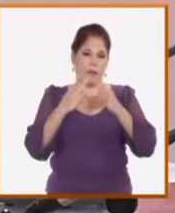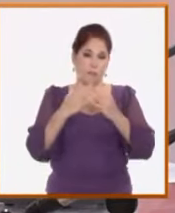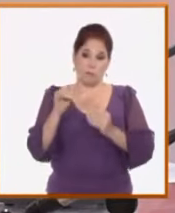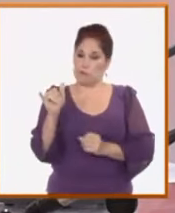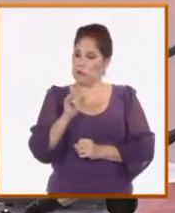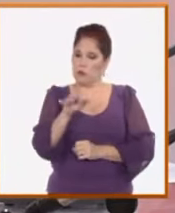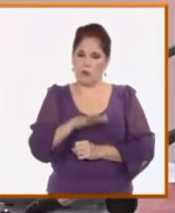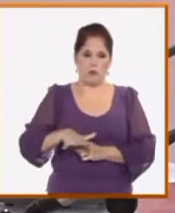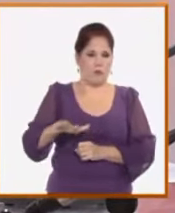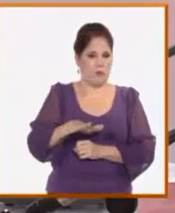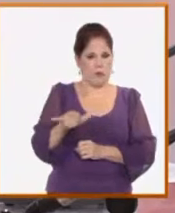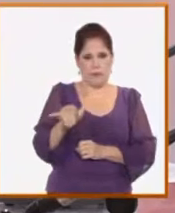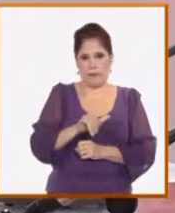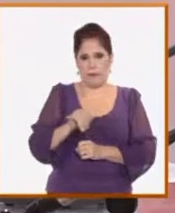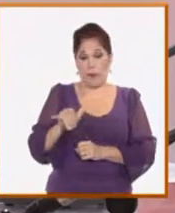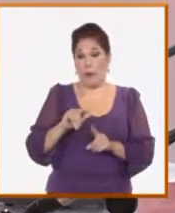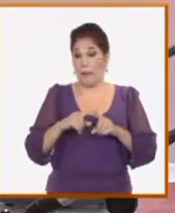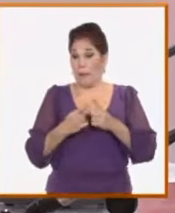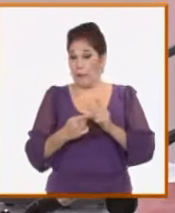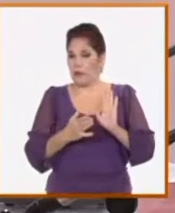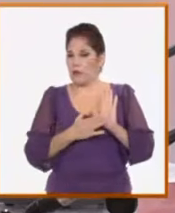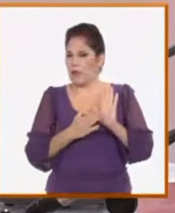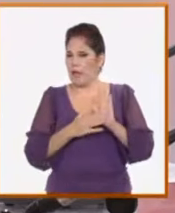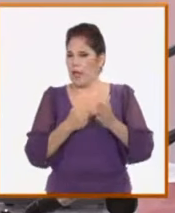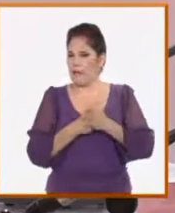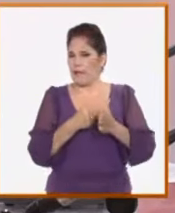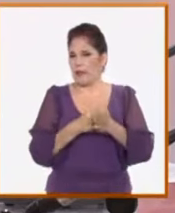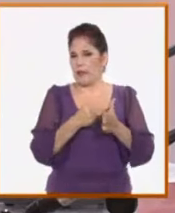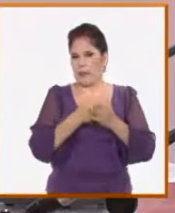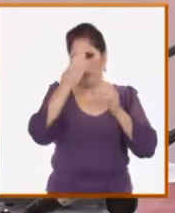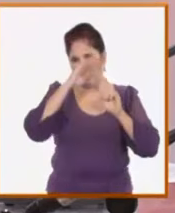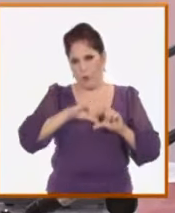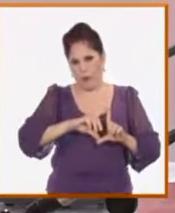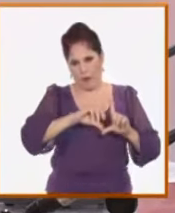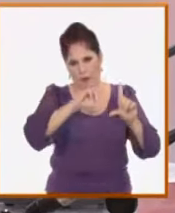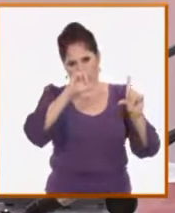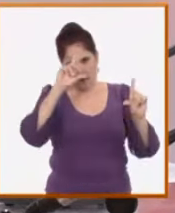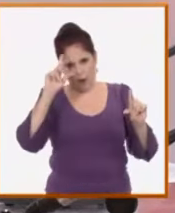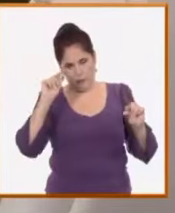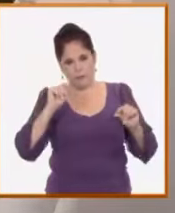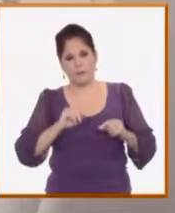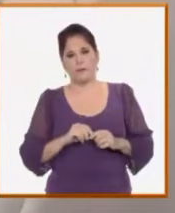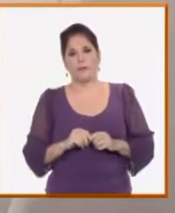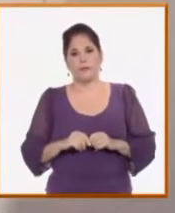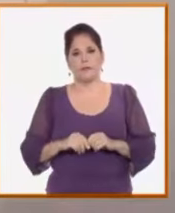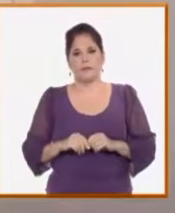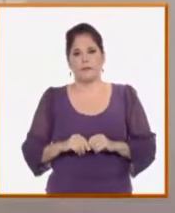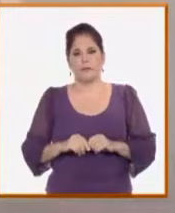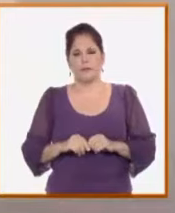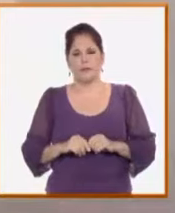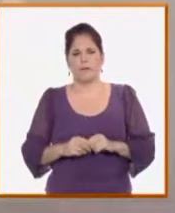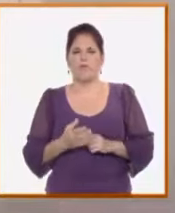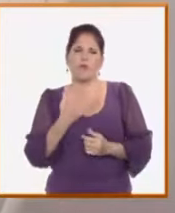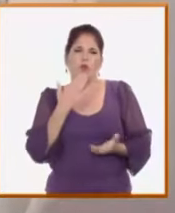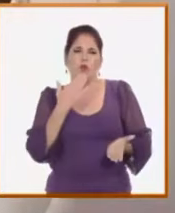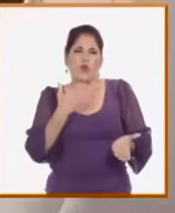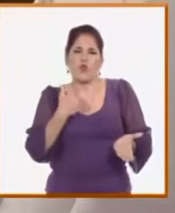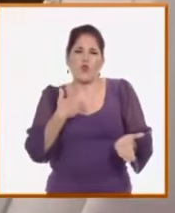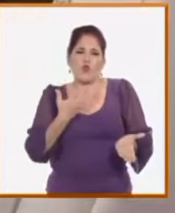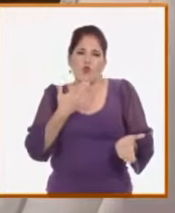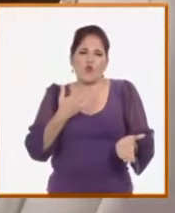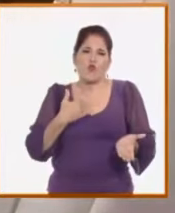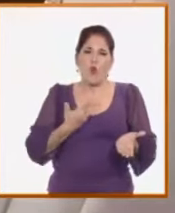la sociedad Pero también es reflejo del enfrentamiento en el país a este fenómeno Coronel poey Cómo la